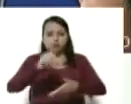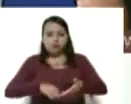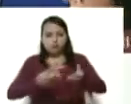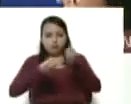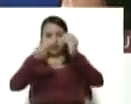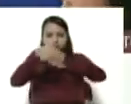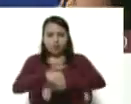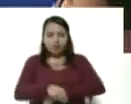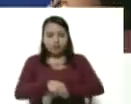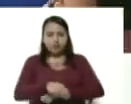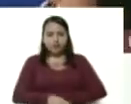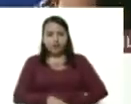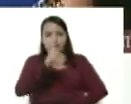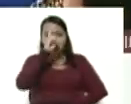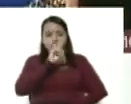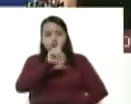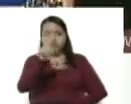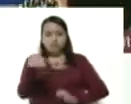partes en